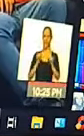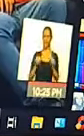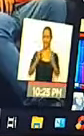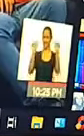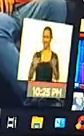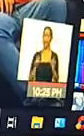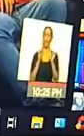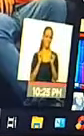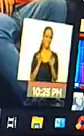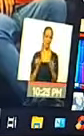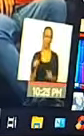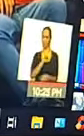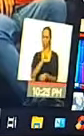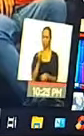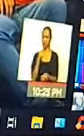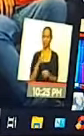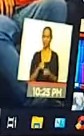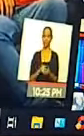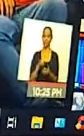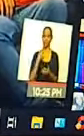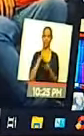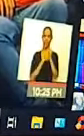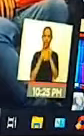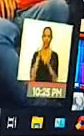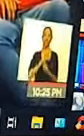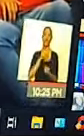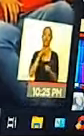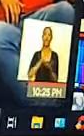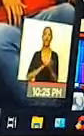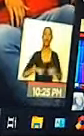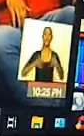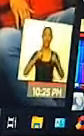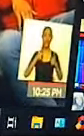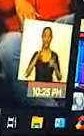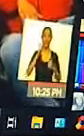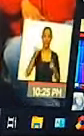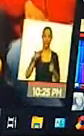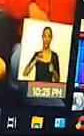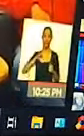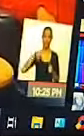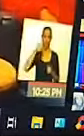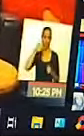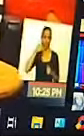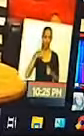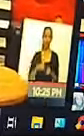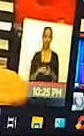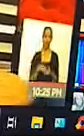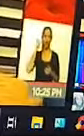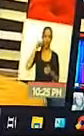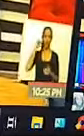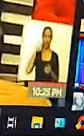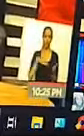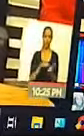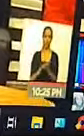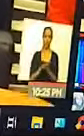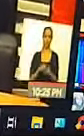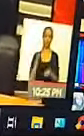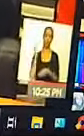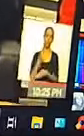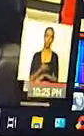dijo eso. También dijo esto sobre los líderes sociales, de que muere más gente por celular robado. Vamos ahora con este video a propósito de las sanciones,